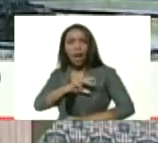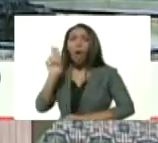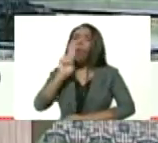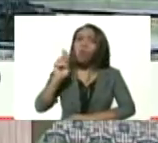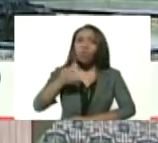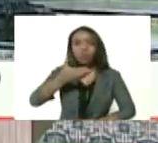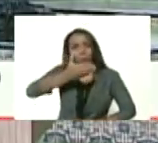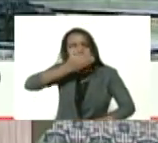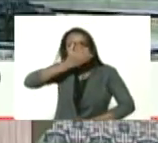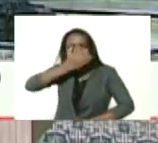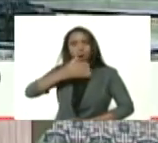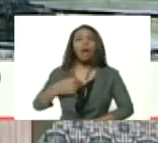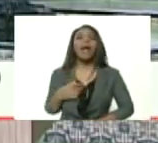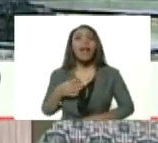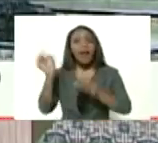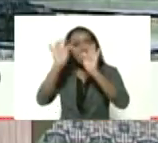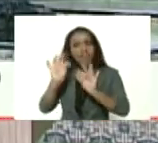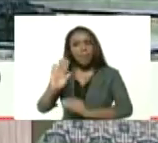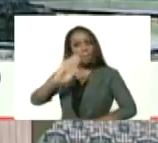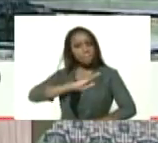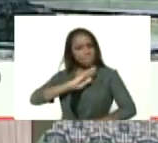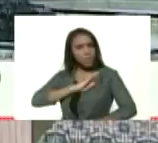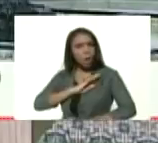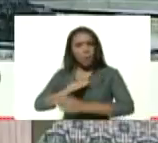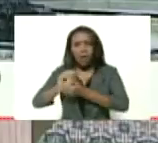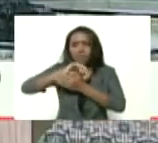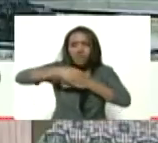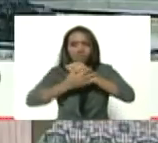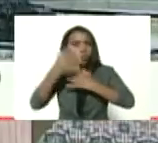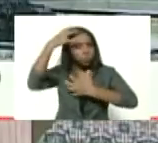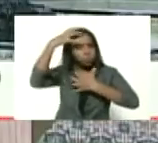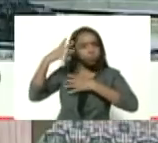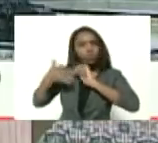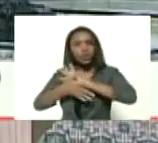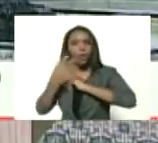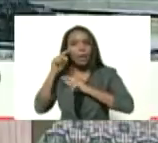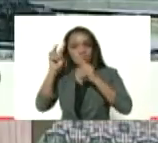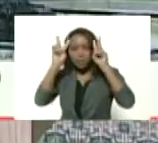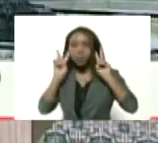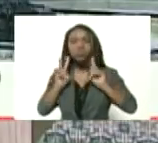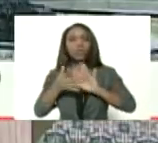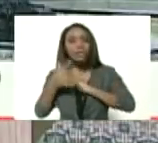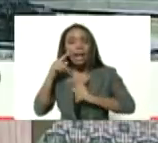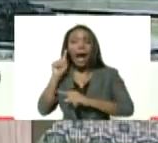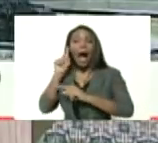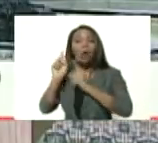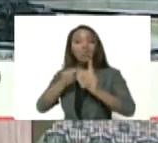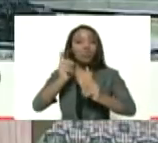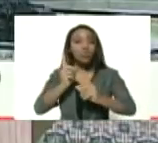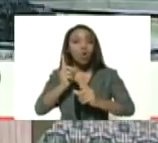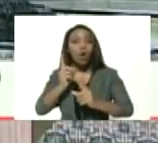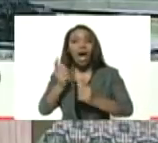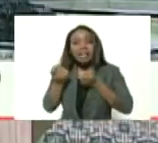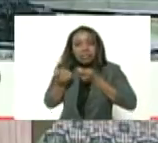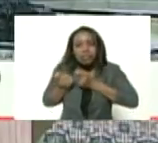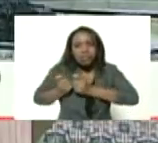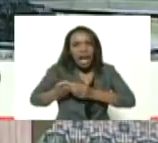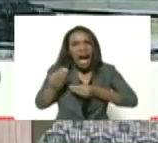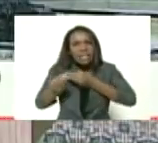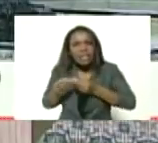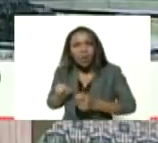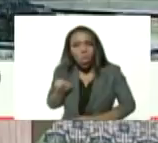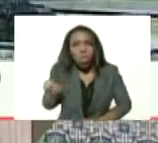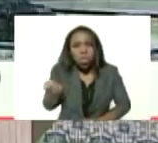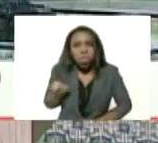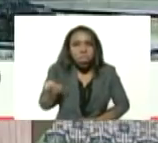la mascarilla, las medidas propias de higiene personal, hay quienes se están dedicando, lamentándolo mucho, hay quienes se